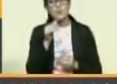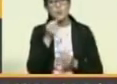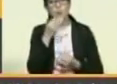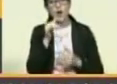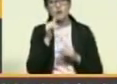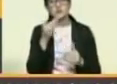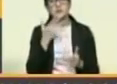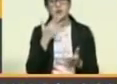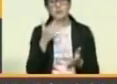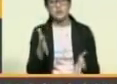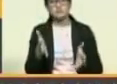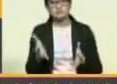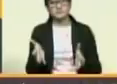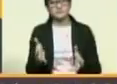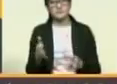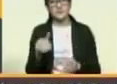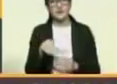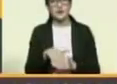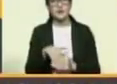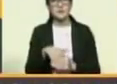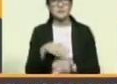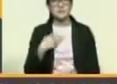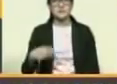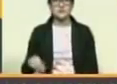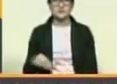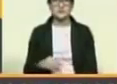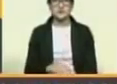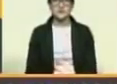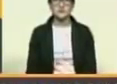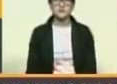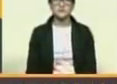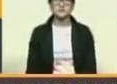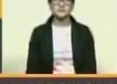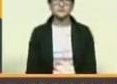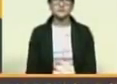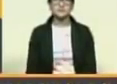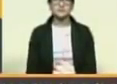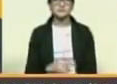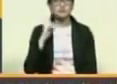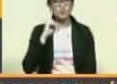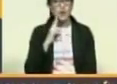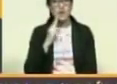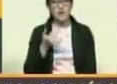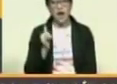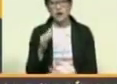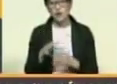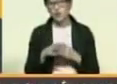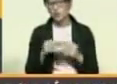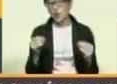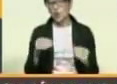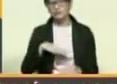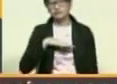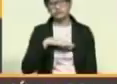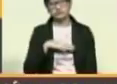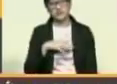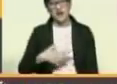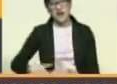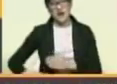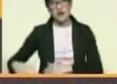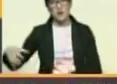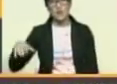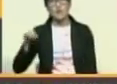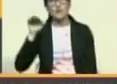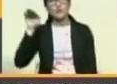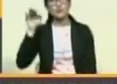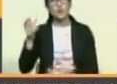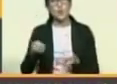caso de que resulte electo? Gracias. Bueno, fíjense ustedes, Bolívar lo tiene todo para el futuro. Bolívar es la tierra del futuro